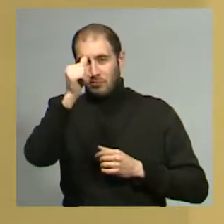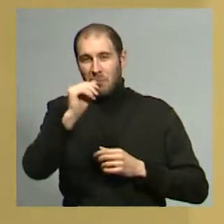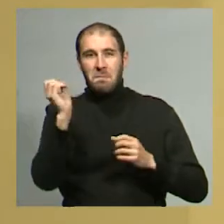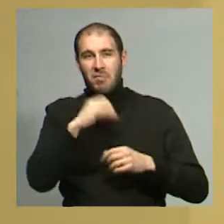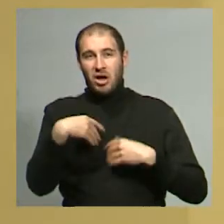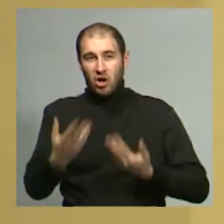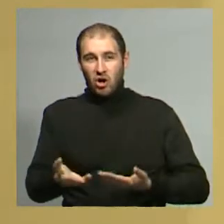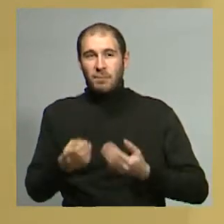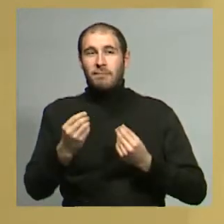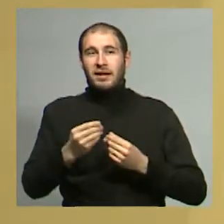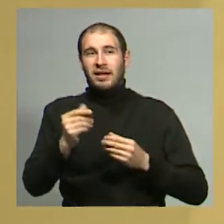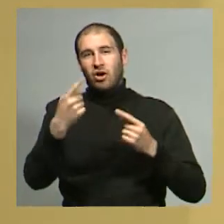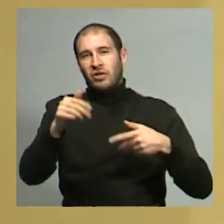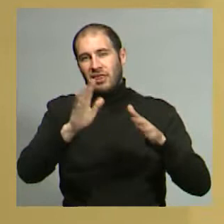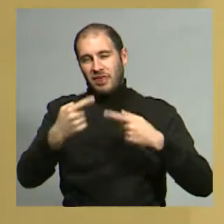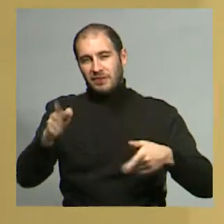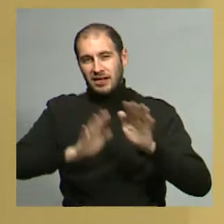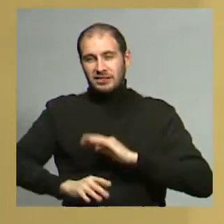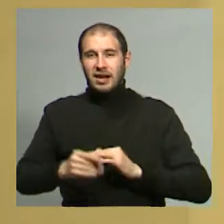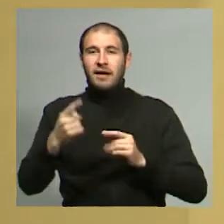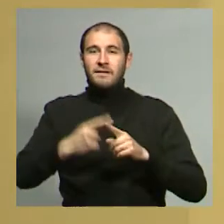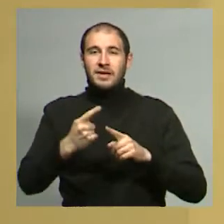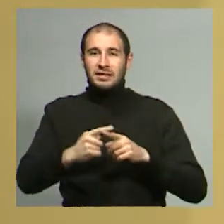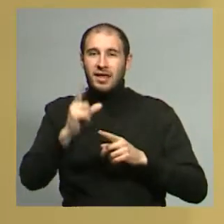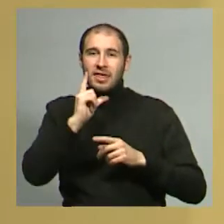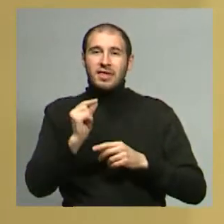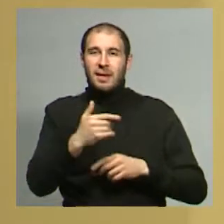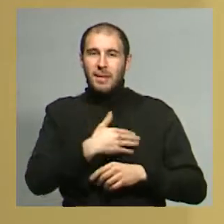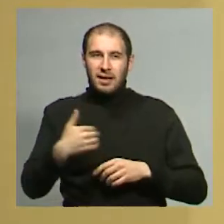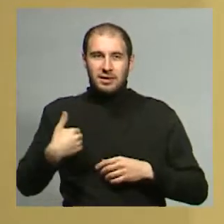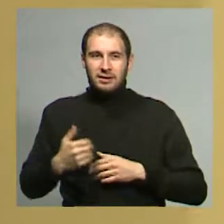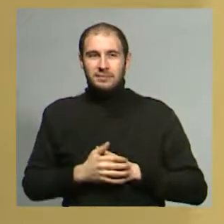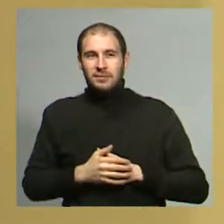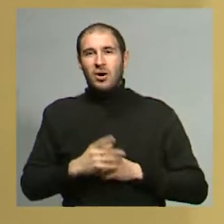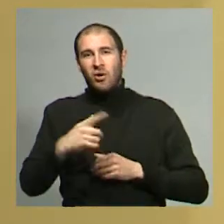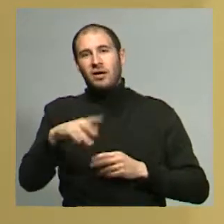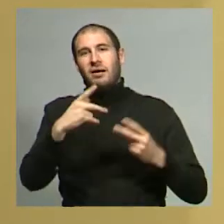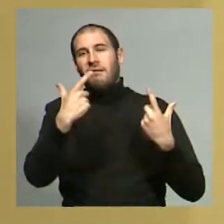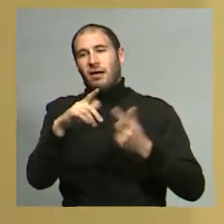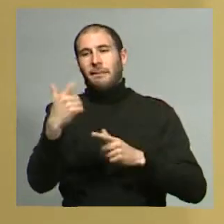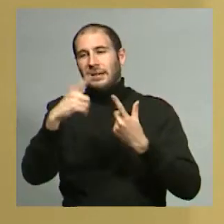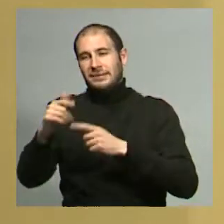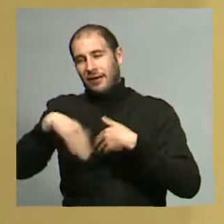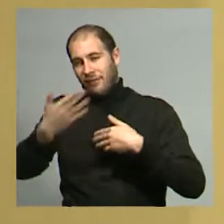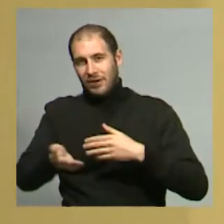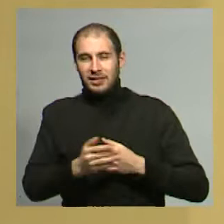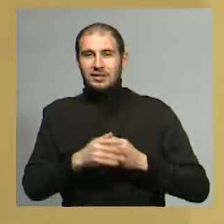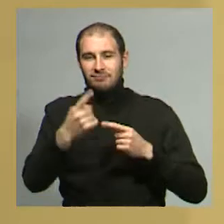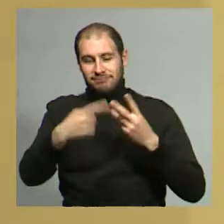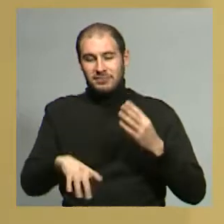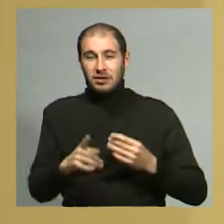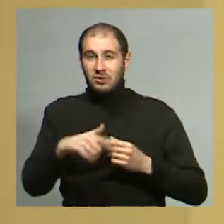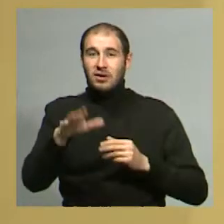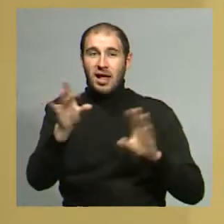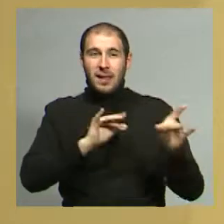mejore el clima para realizar diferentes actividades, para festejar el Día de la Madre, si quieren salir al aire libre y demás. Nosotros